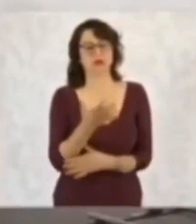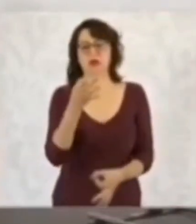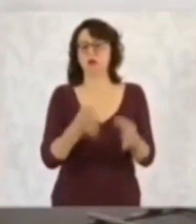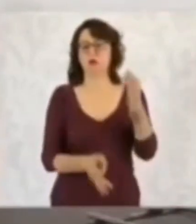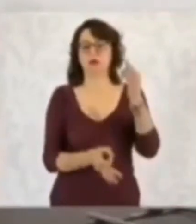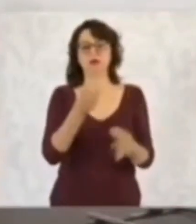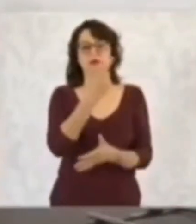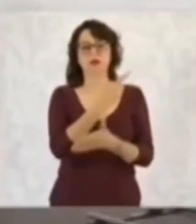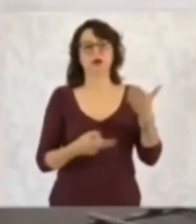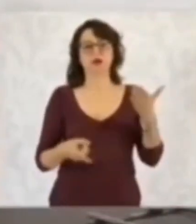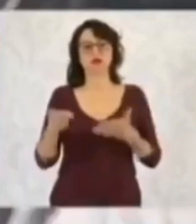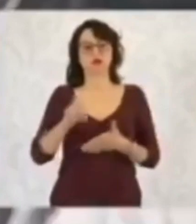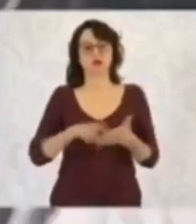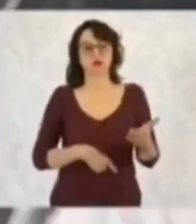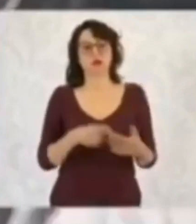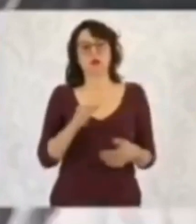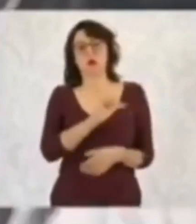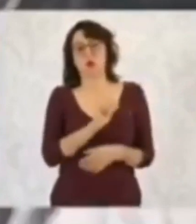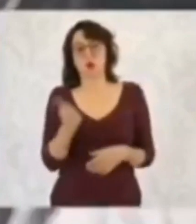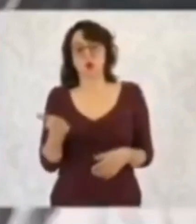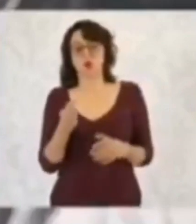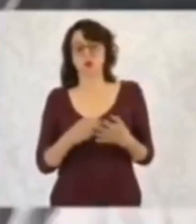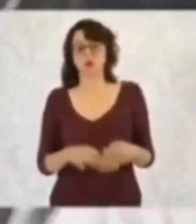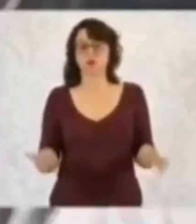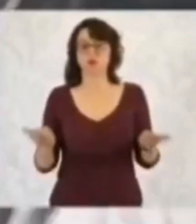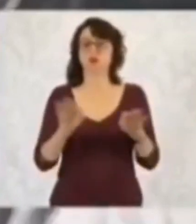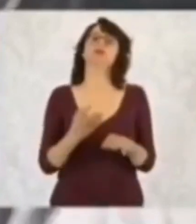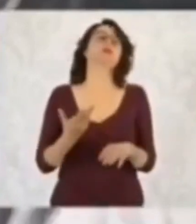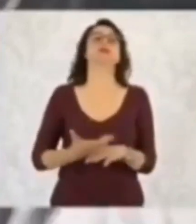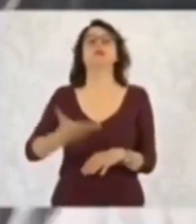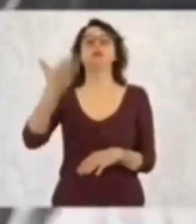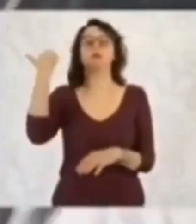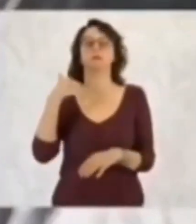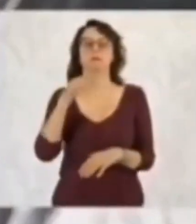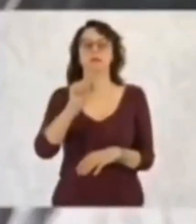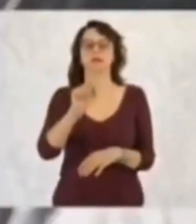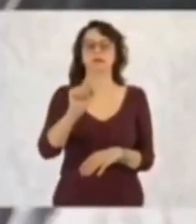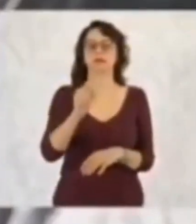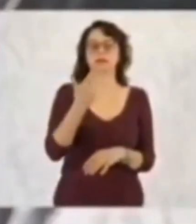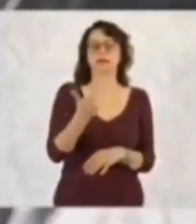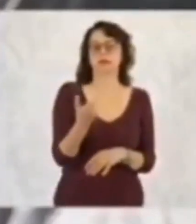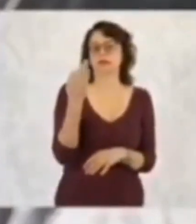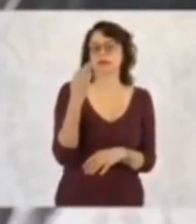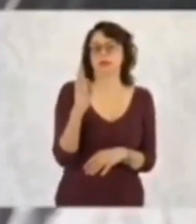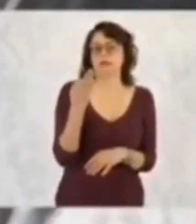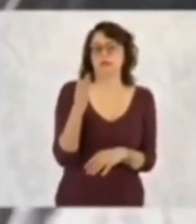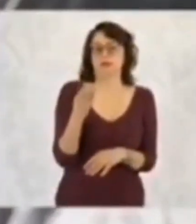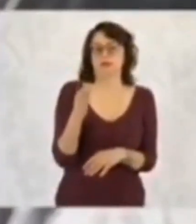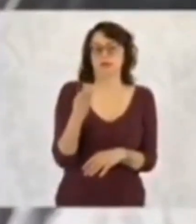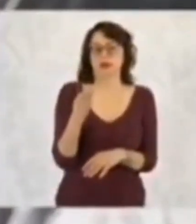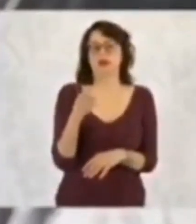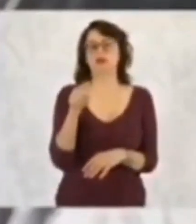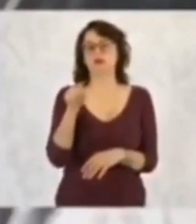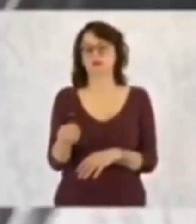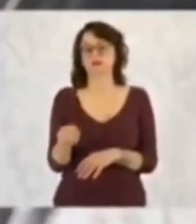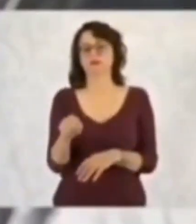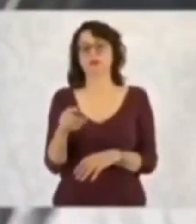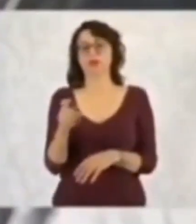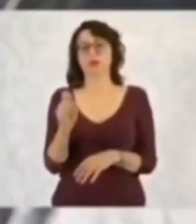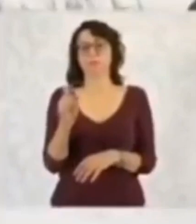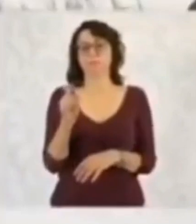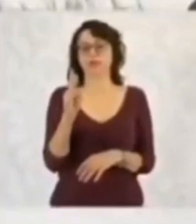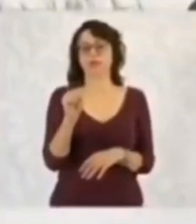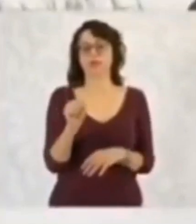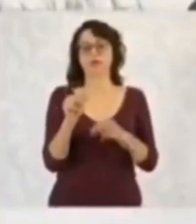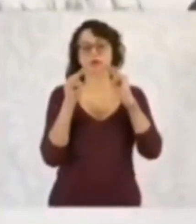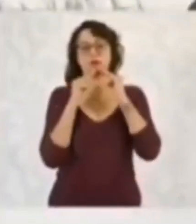proceso. Quiero destacar otro caso relevante. El pasado 27 de febrero informamos el traslado a los Estados Unidos de 29